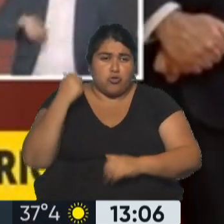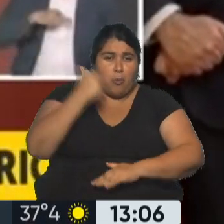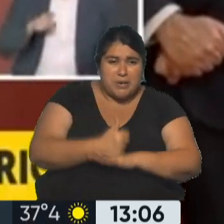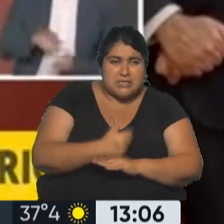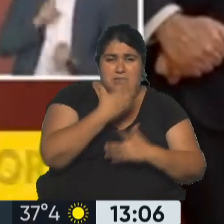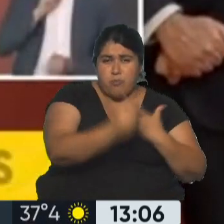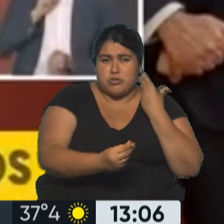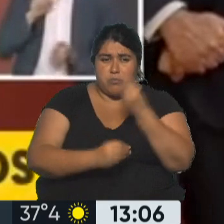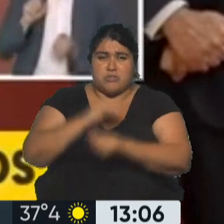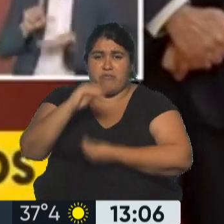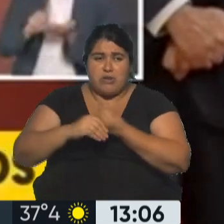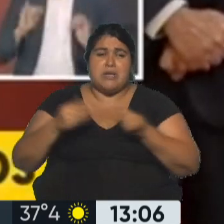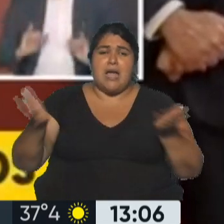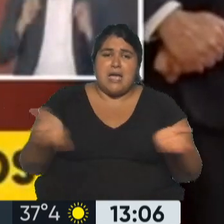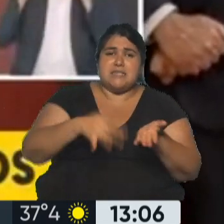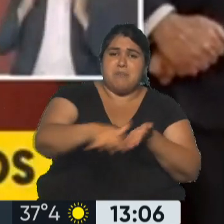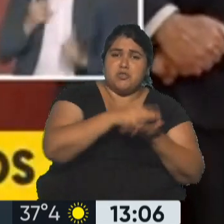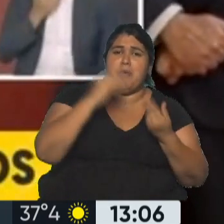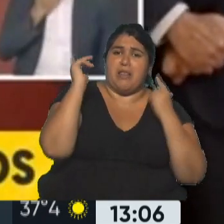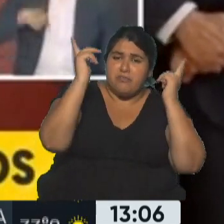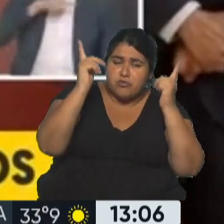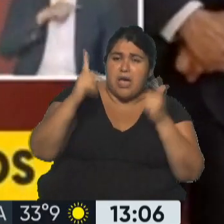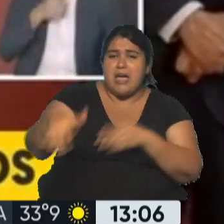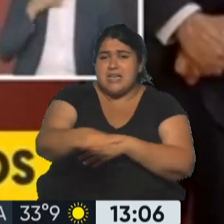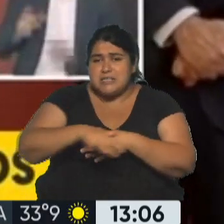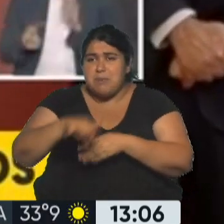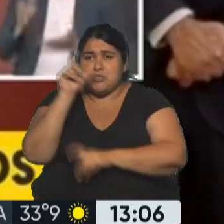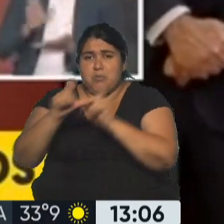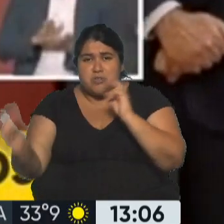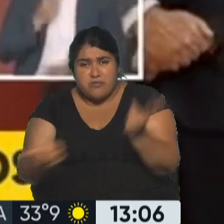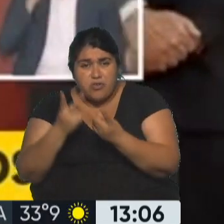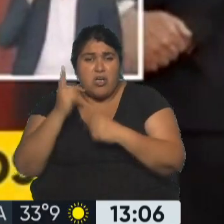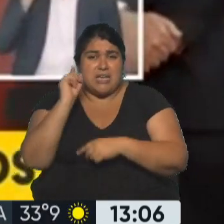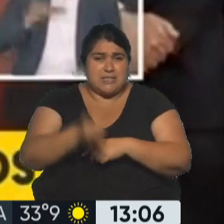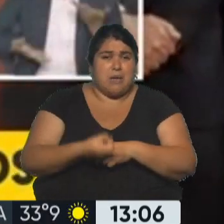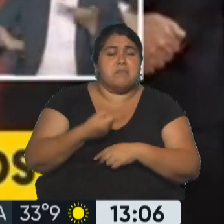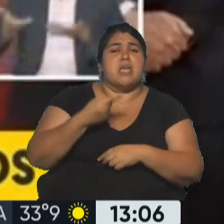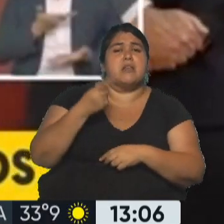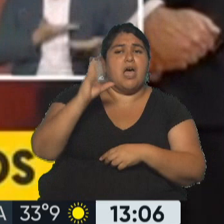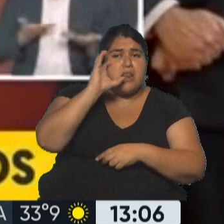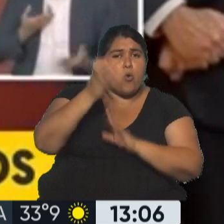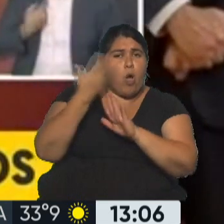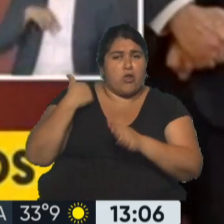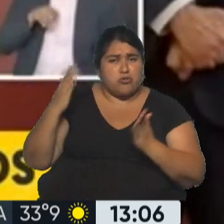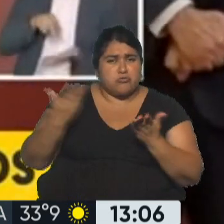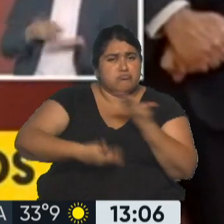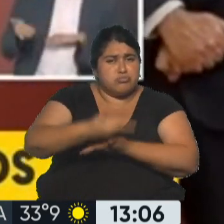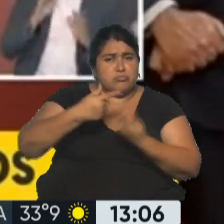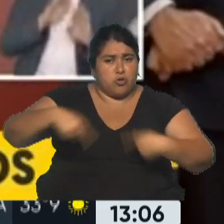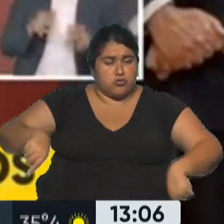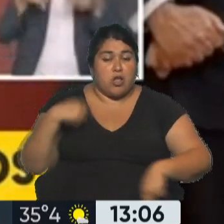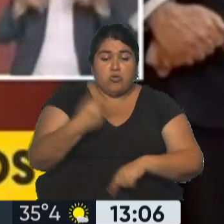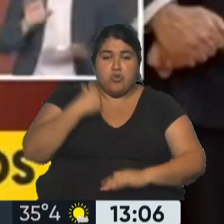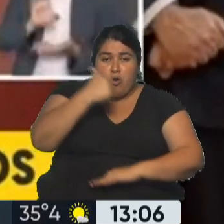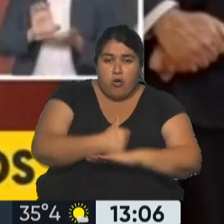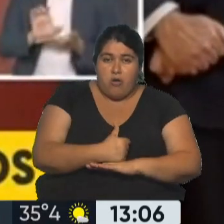familias que tengan espacio para disfrutar, presentes también por los que ya no están y por la memoria compartida. Estaremos presentes para asegurar